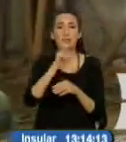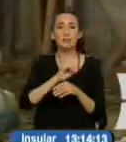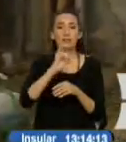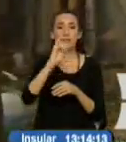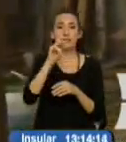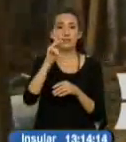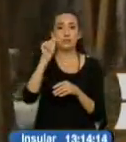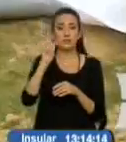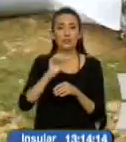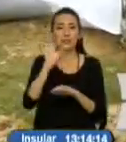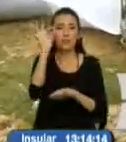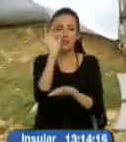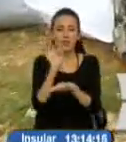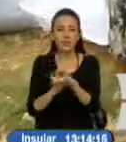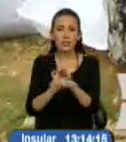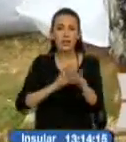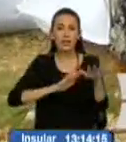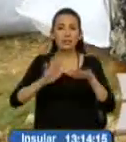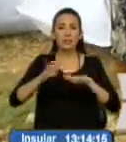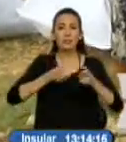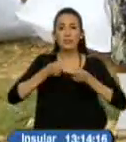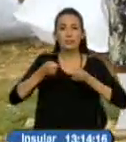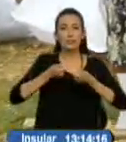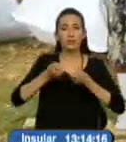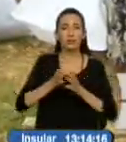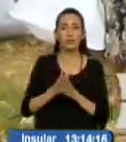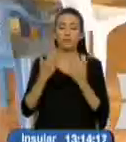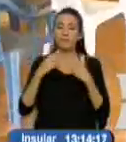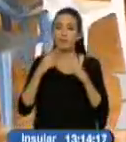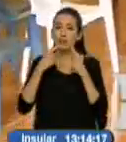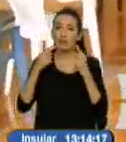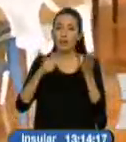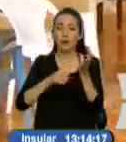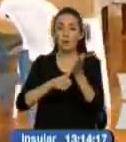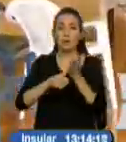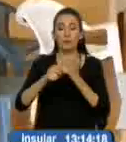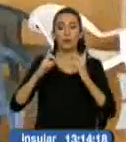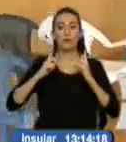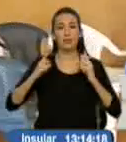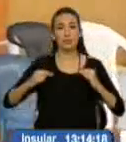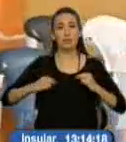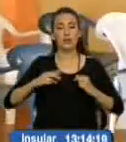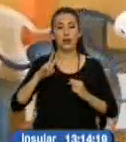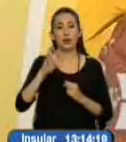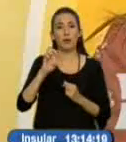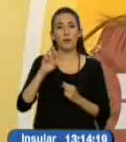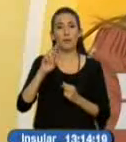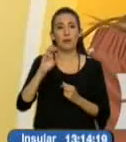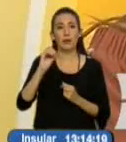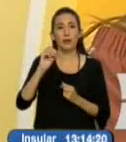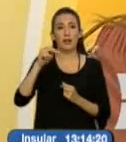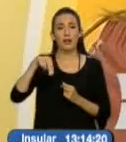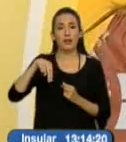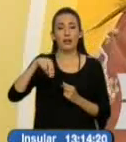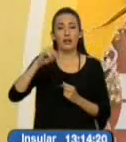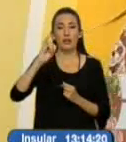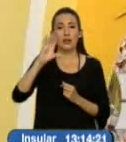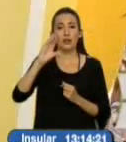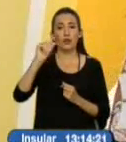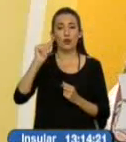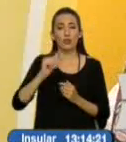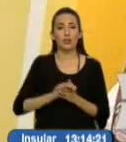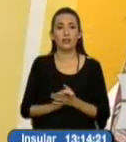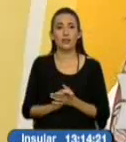gracias a las actividades de control y prevención. Así lo destacó la ministra de Salud, Verónica Espinosa. Por eso pudimos tener